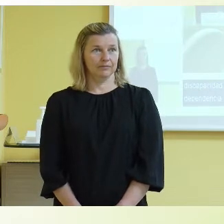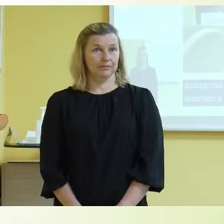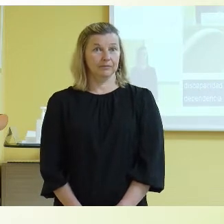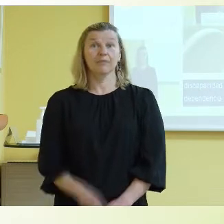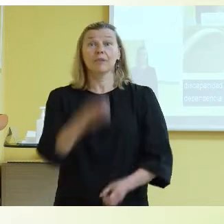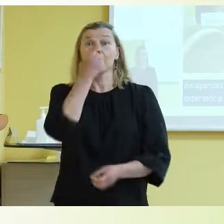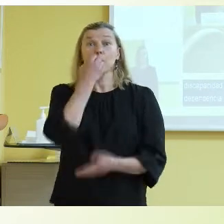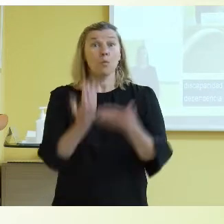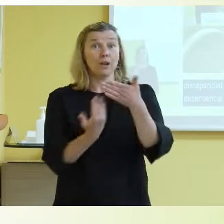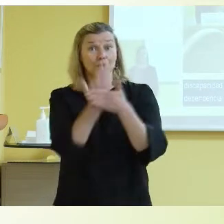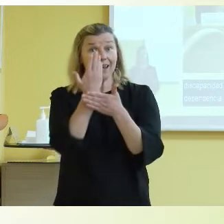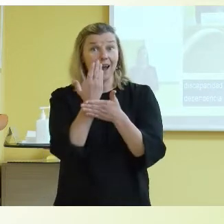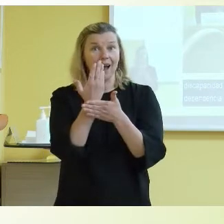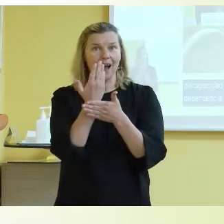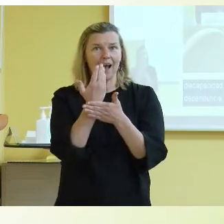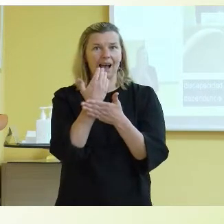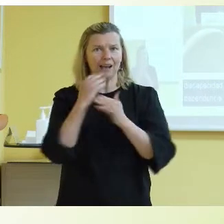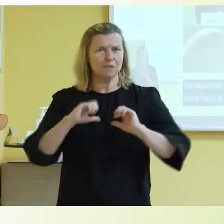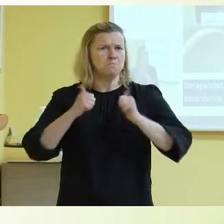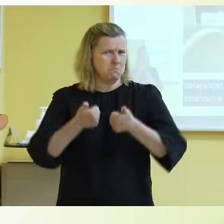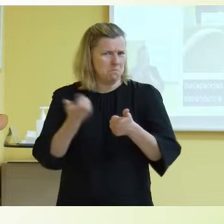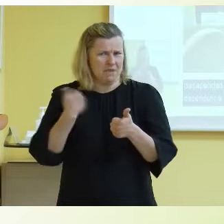Bueno, pues buenos días. Vamos a empezar, aunque